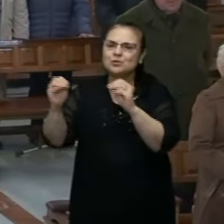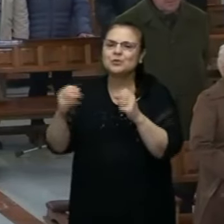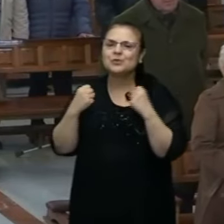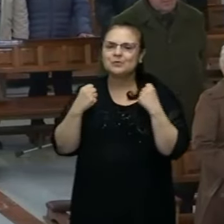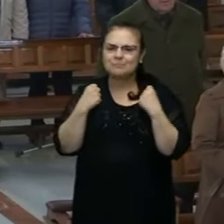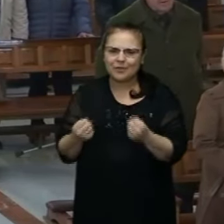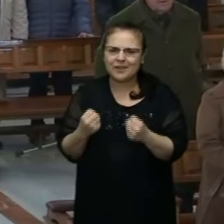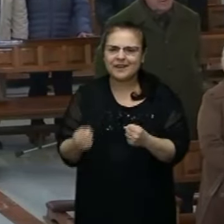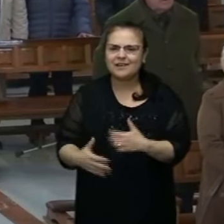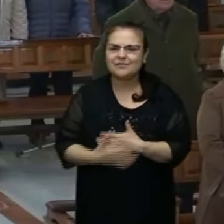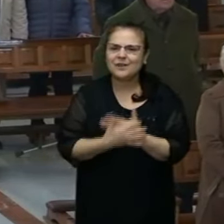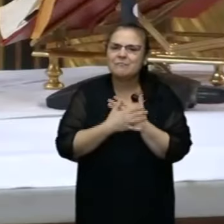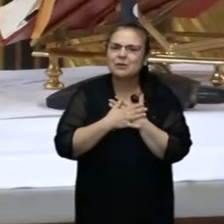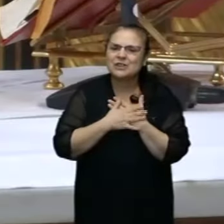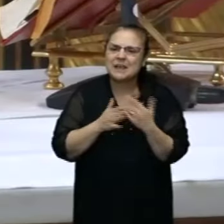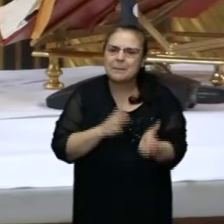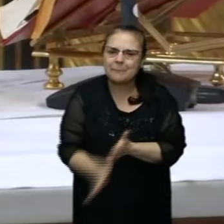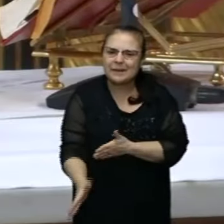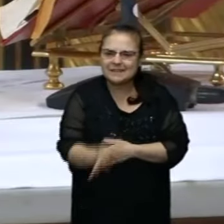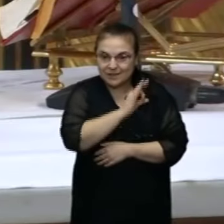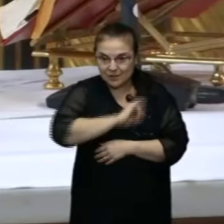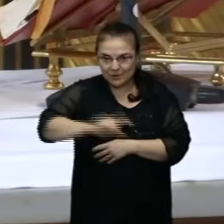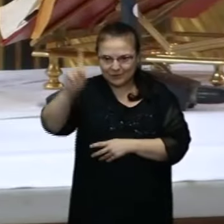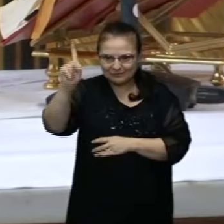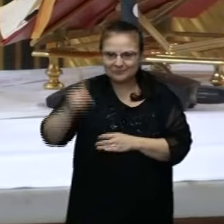el reino, tuyo es la gloria por siempre.